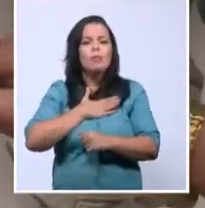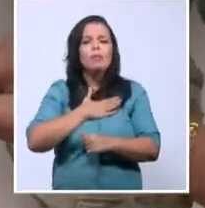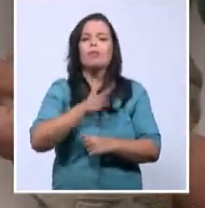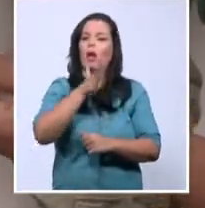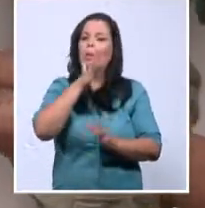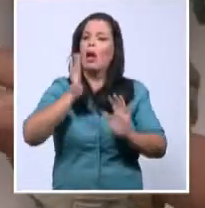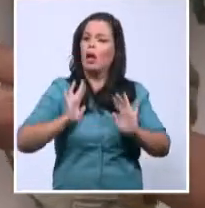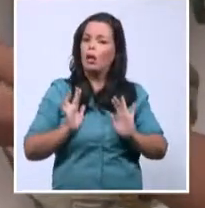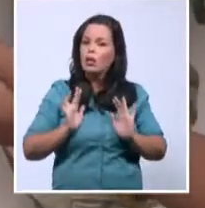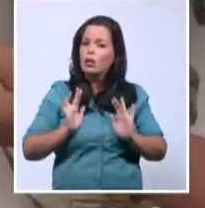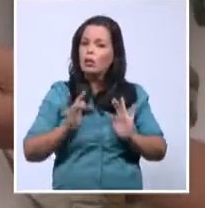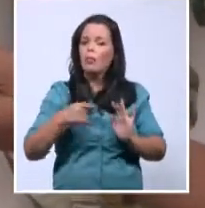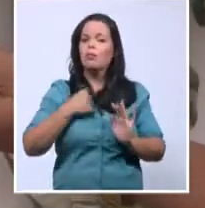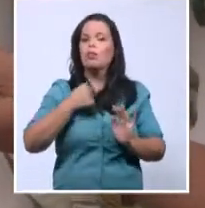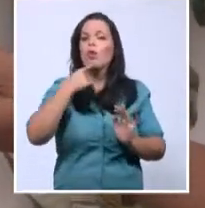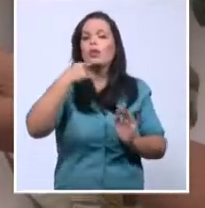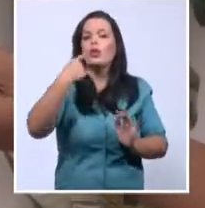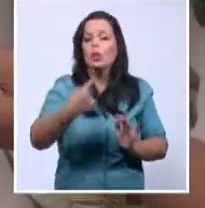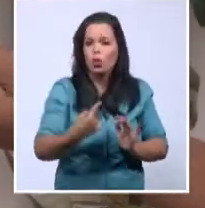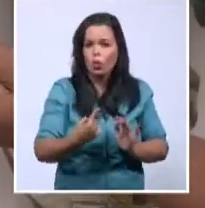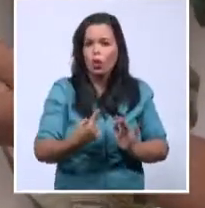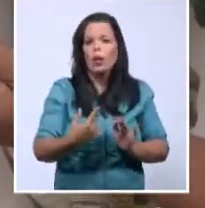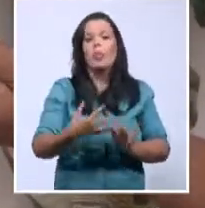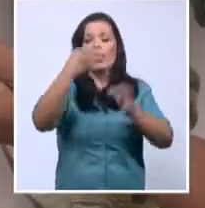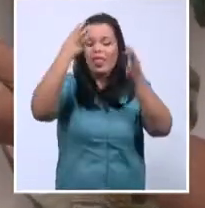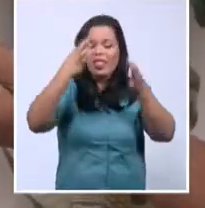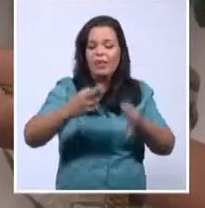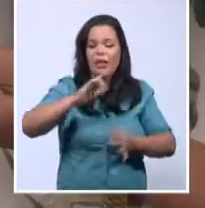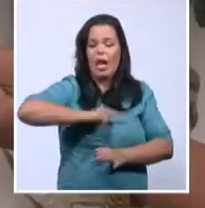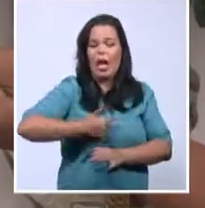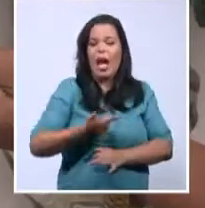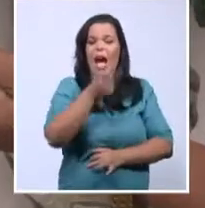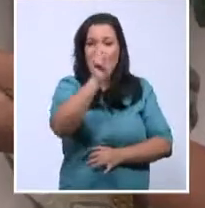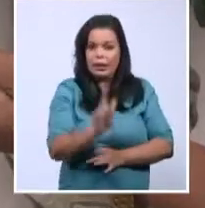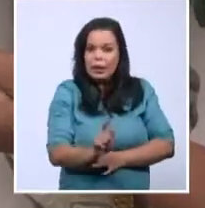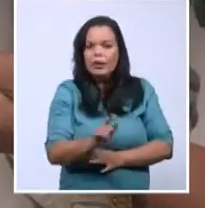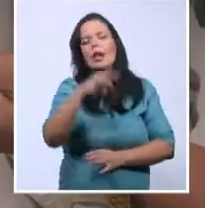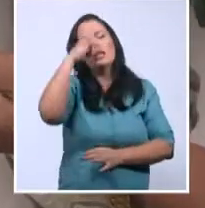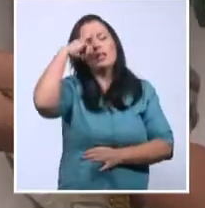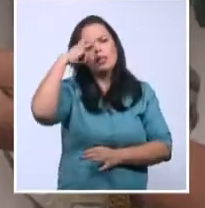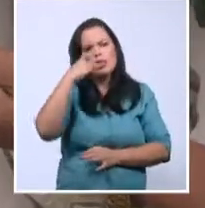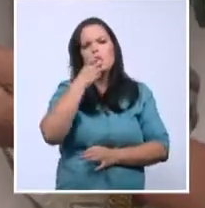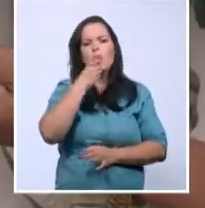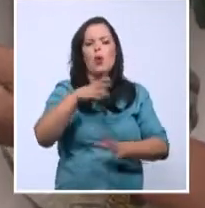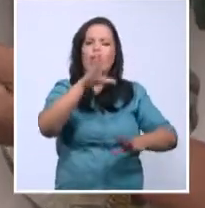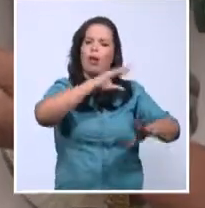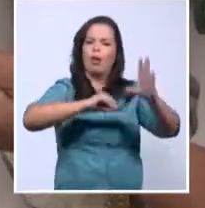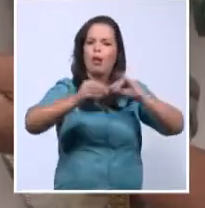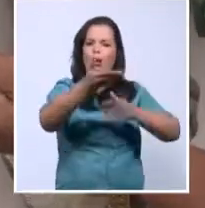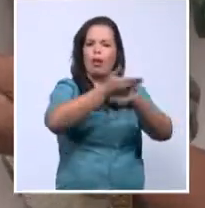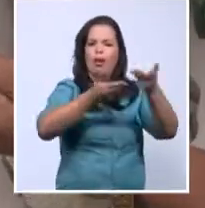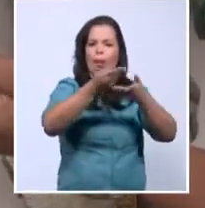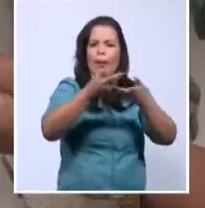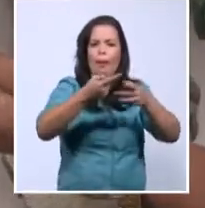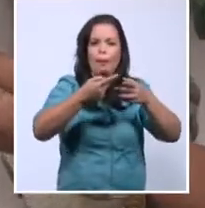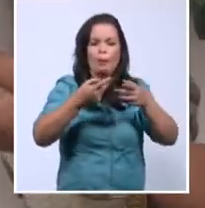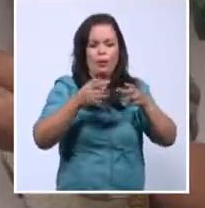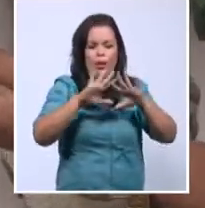con los verdaderos artistas se puede dialogar, pero siempre desde el discurso de los intelectuales de Fidel, que dijo dentro de la revolución,